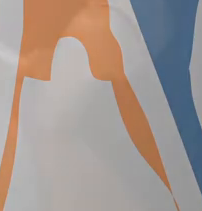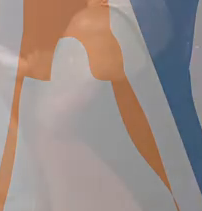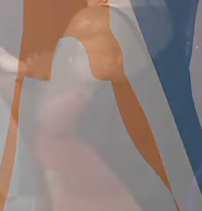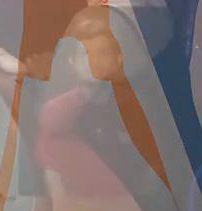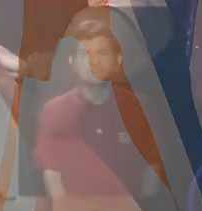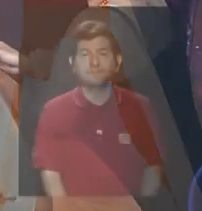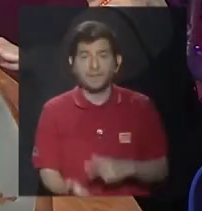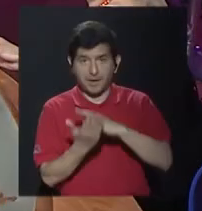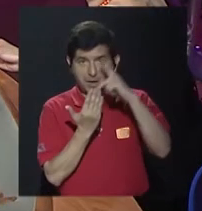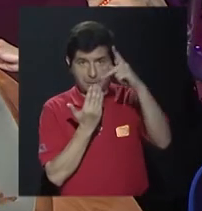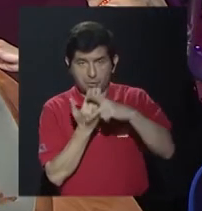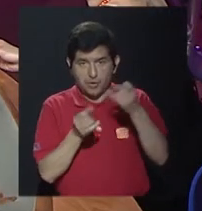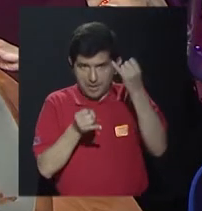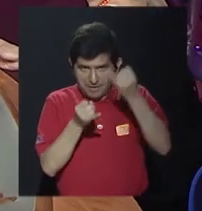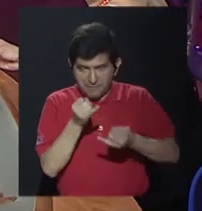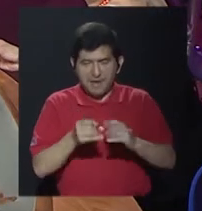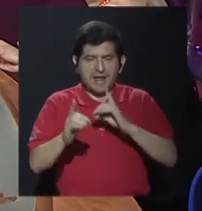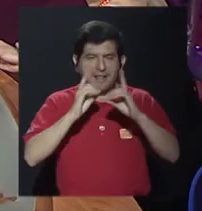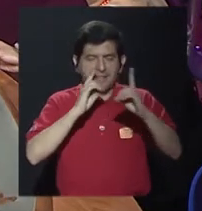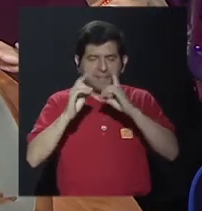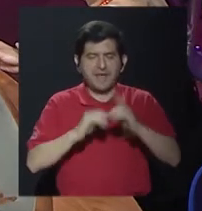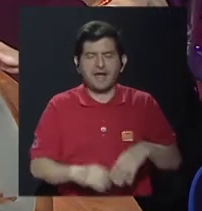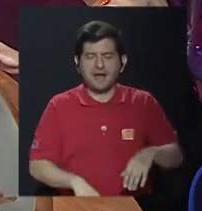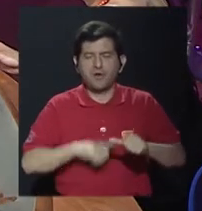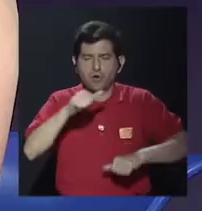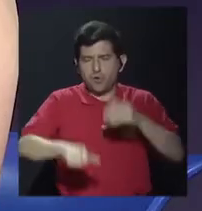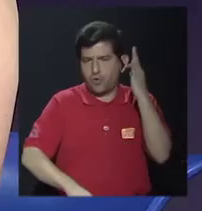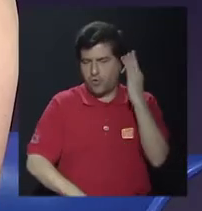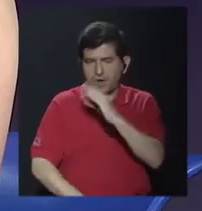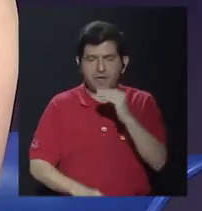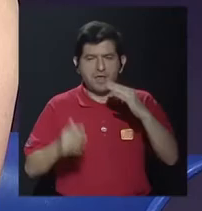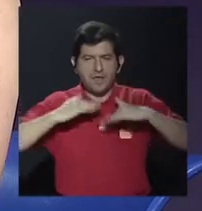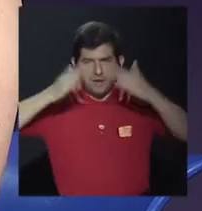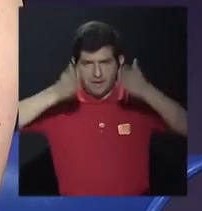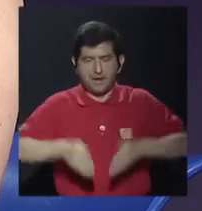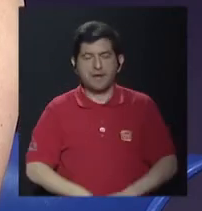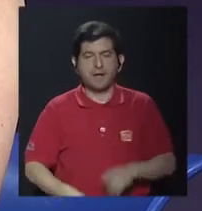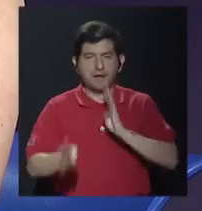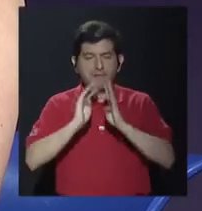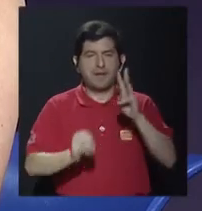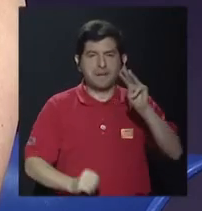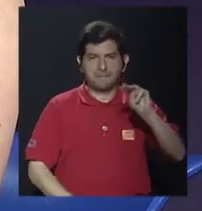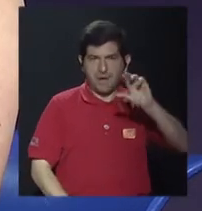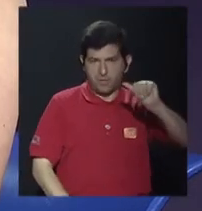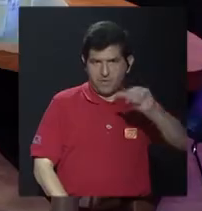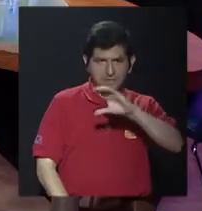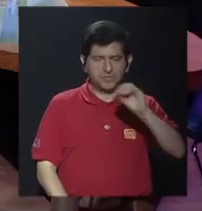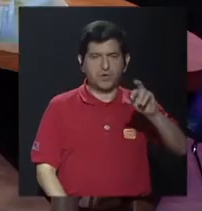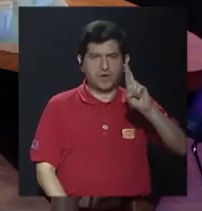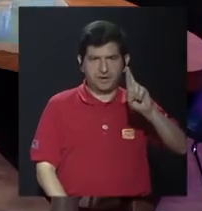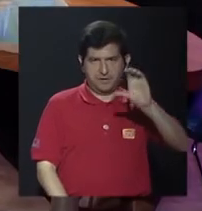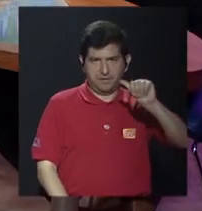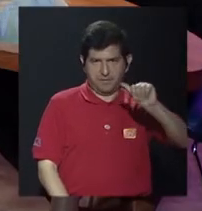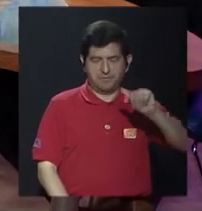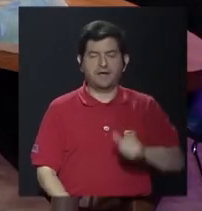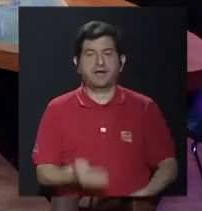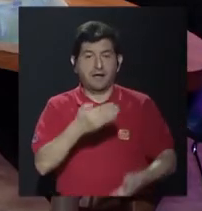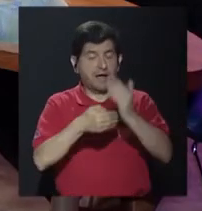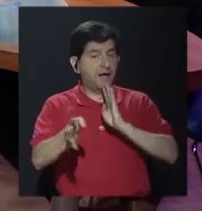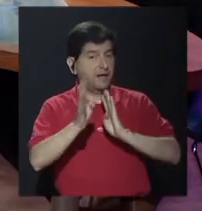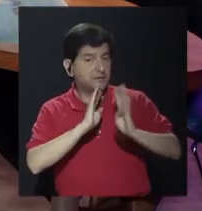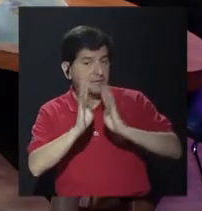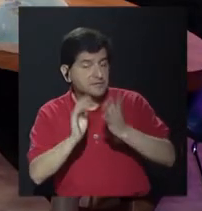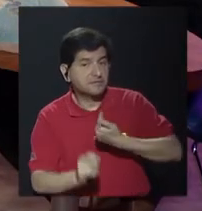Estamos en el programa de cierre de Diálogos Feministas y Ecologistas conversando con Mauricio Álvarez y Rebeca Arguedas, y en el bloque anterior